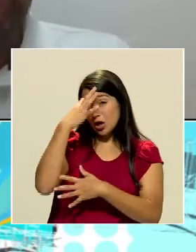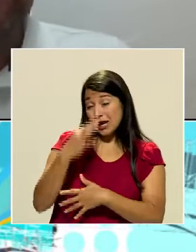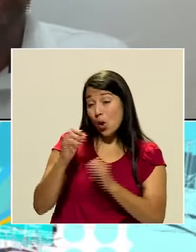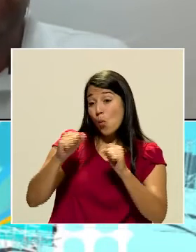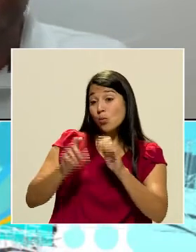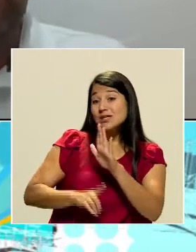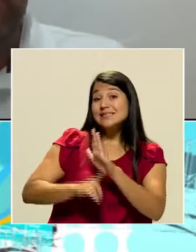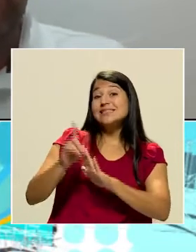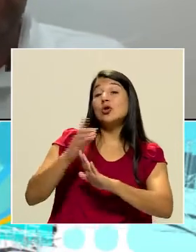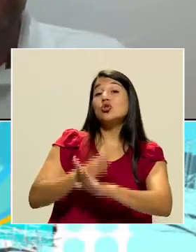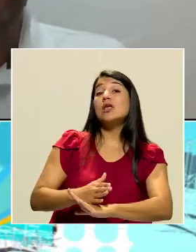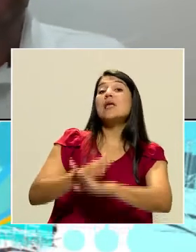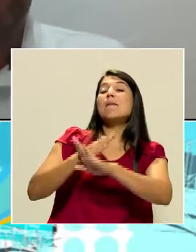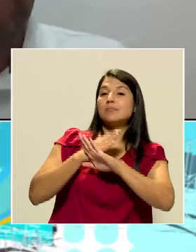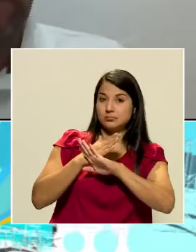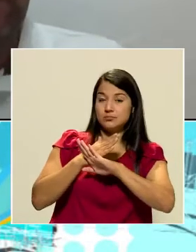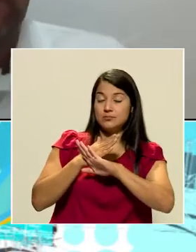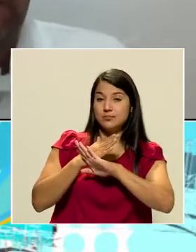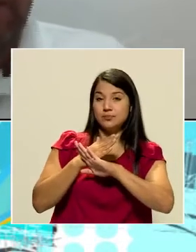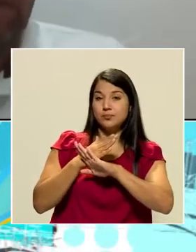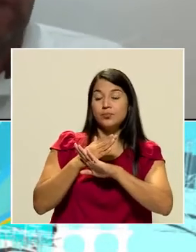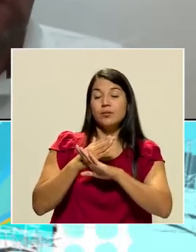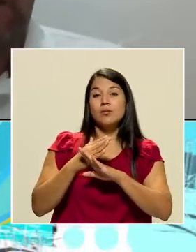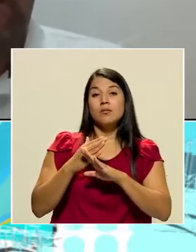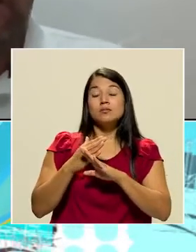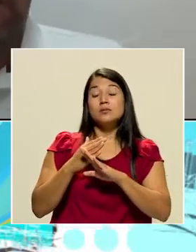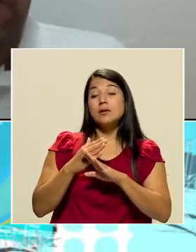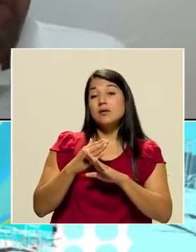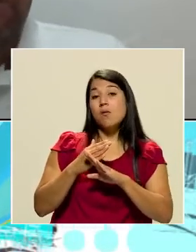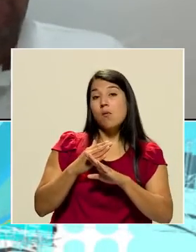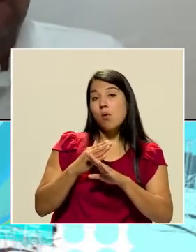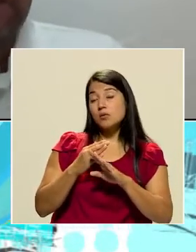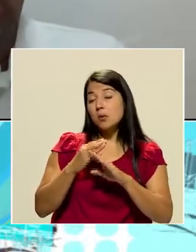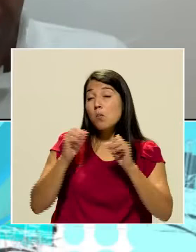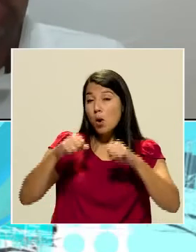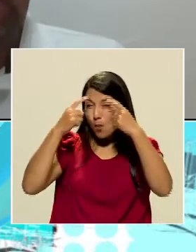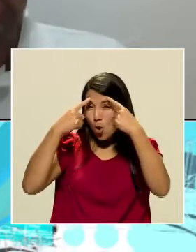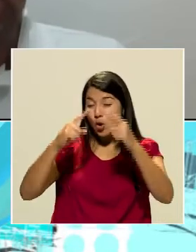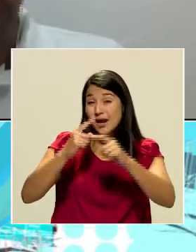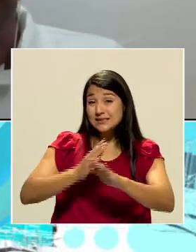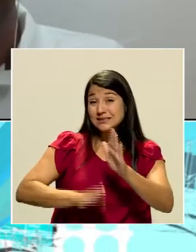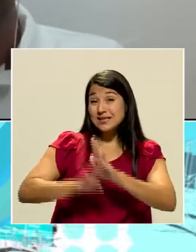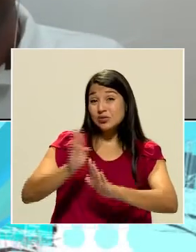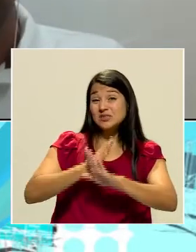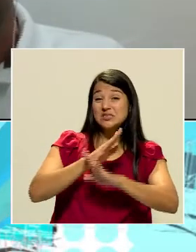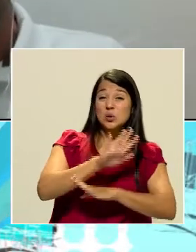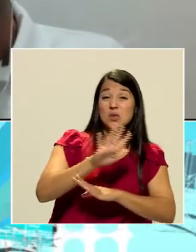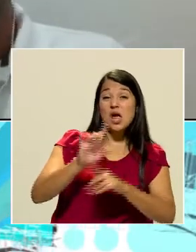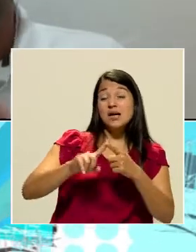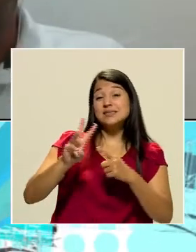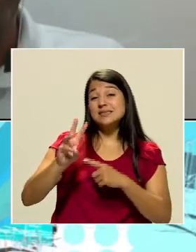esa inmunización por medio de vacunas más la enfermedad que se da en forma natural, de un 55-60% la iríamos